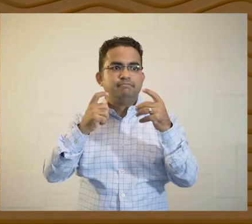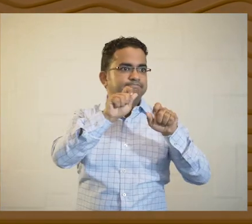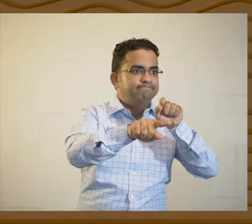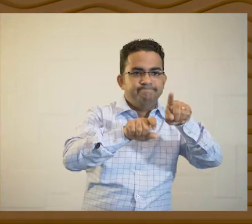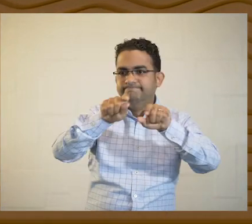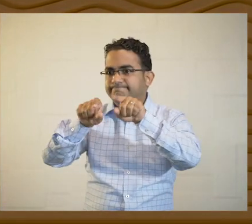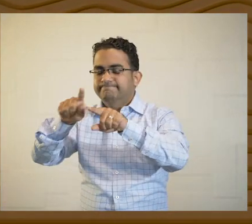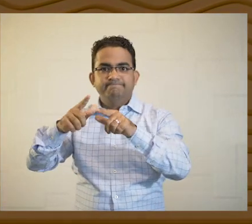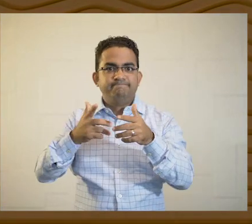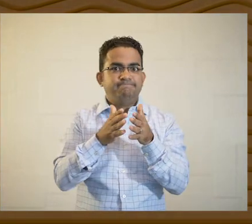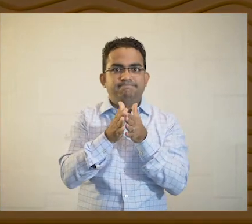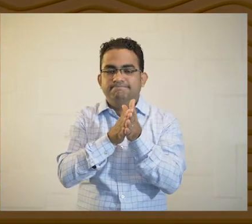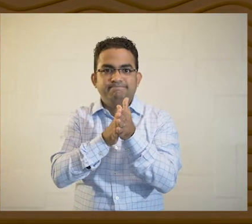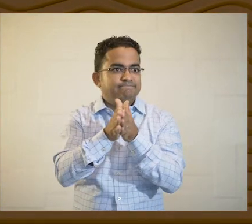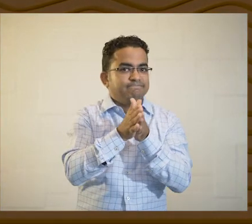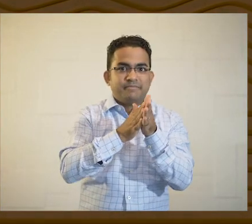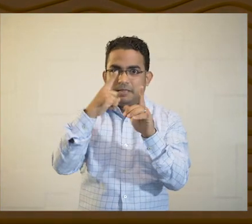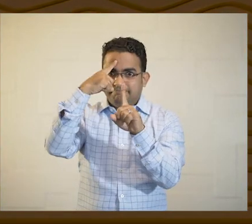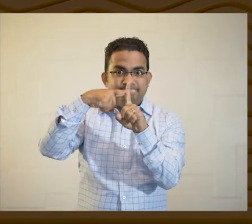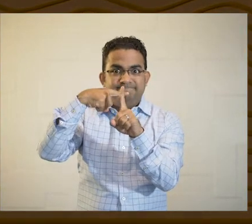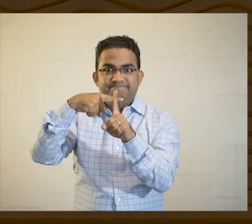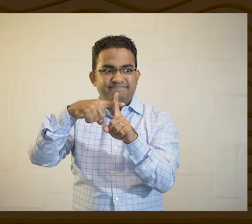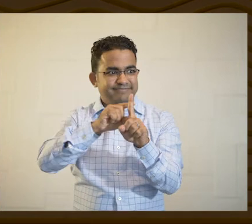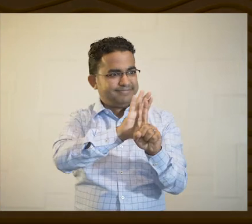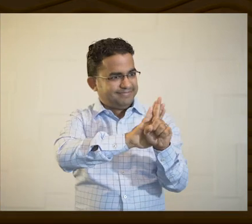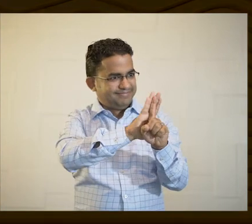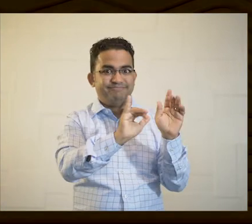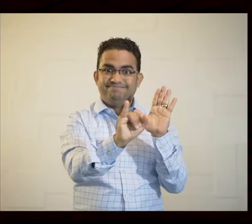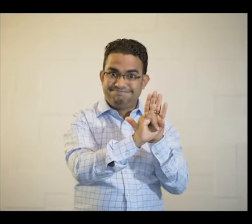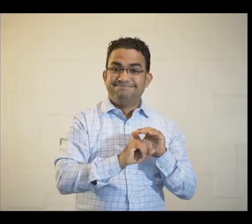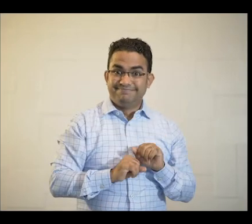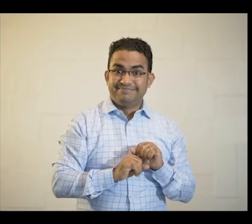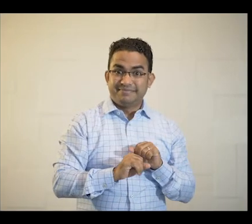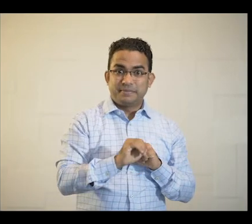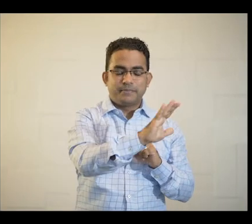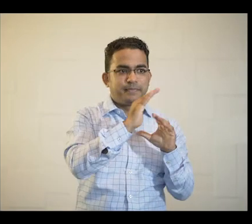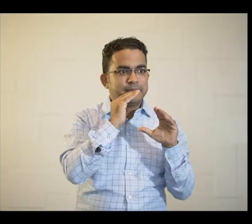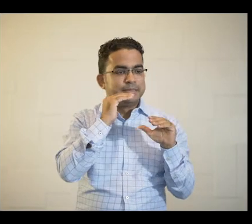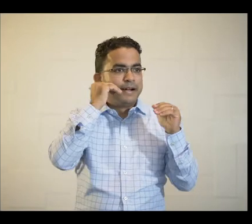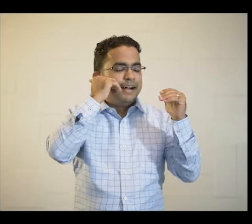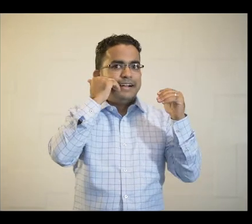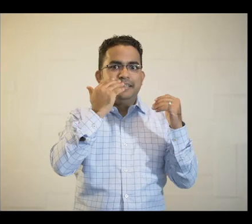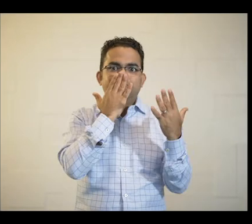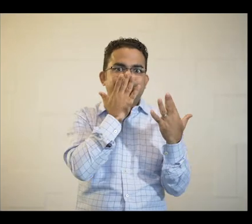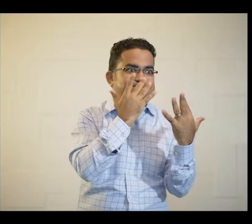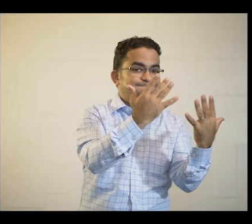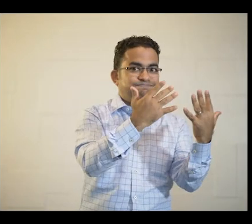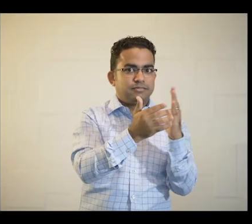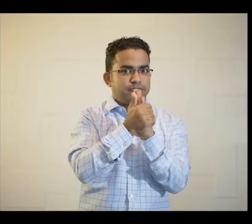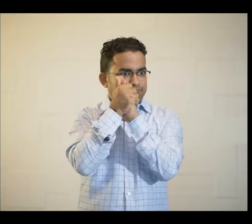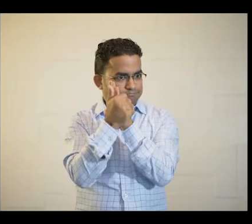respuestas impregnadas de un espíritu positivo. Una sonrisa inquieta y una